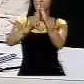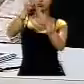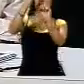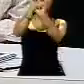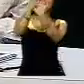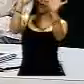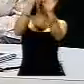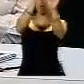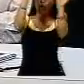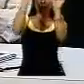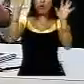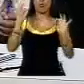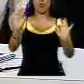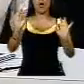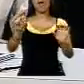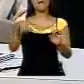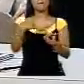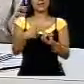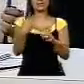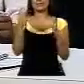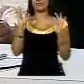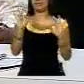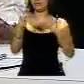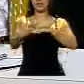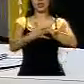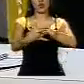la conquista, bueno,